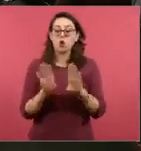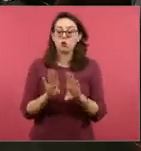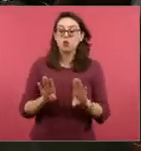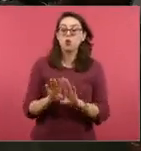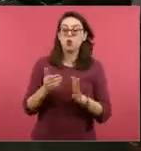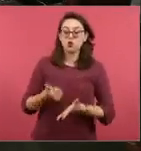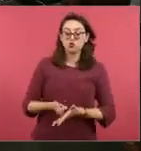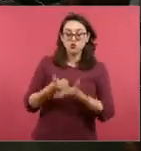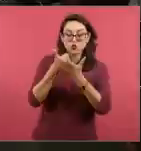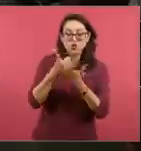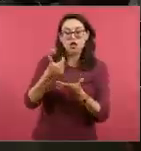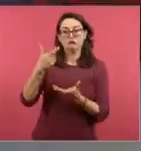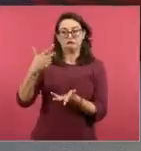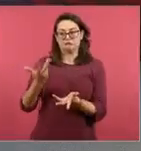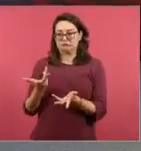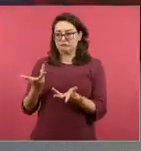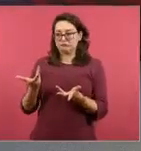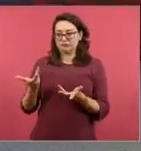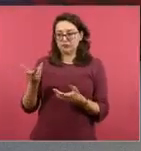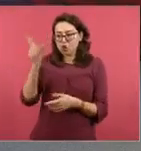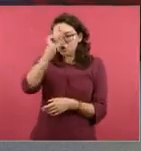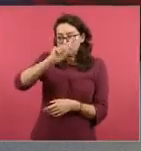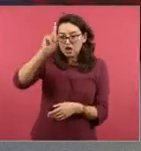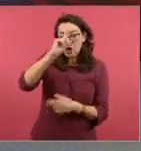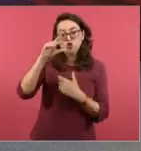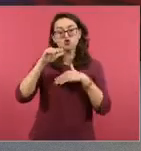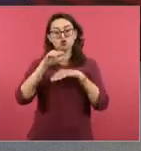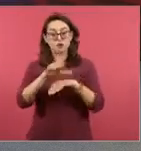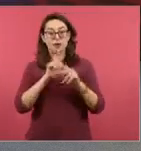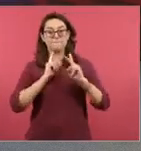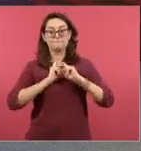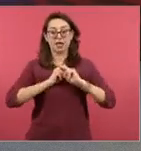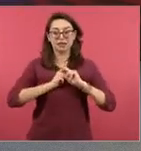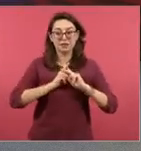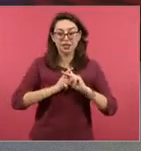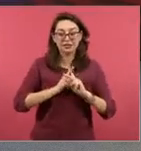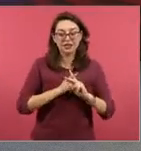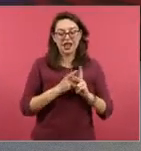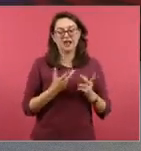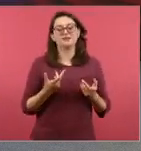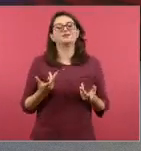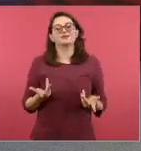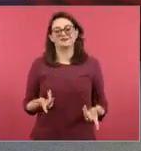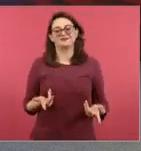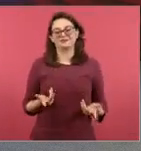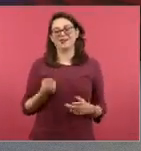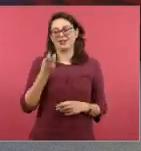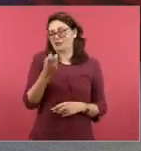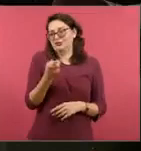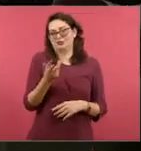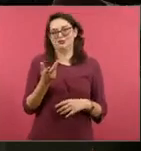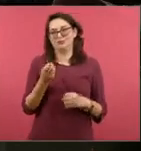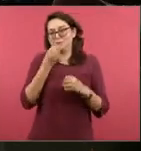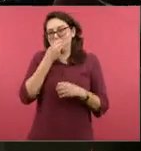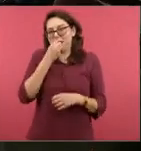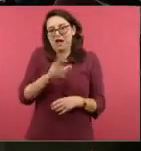el pensamiento matemático como tal, pues sí, pero se enriquece cuando participan otros profesores más.